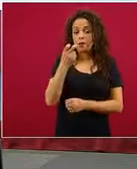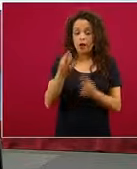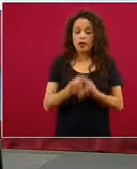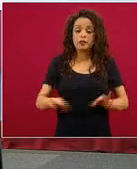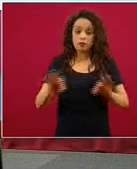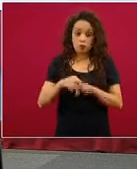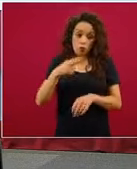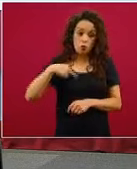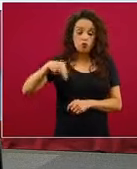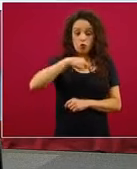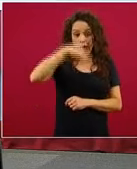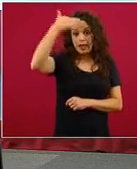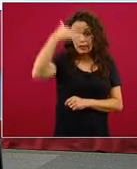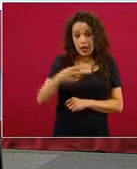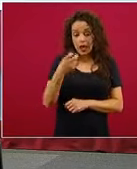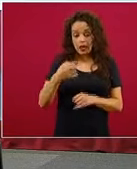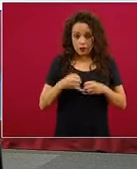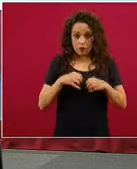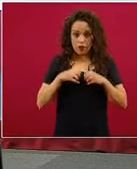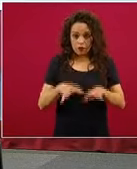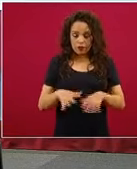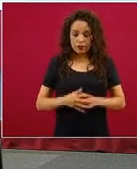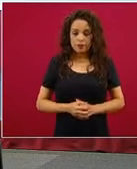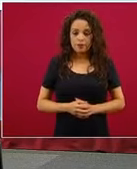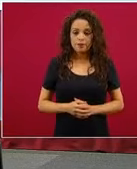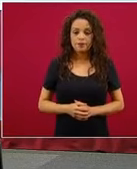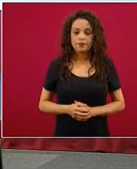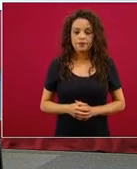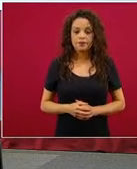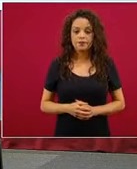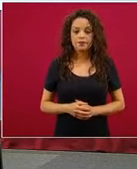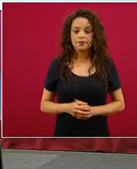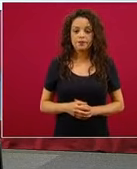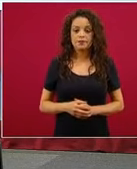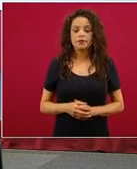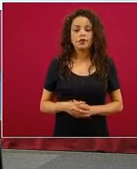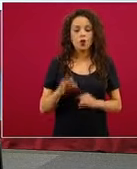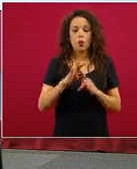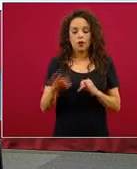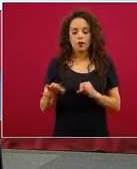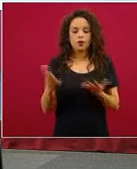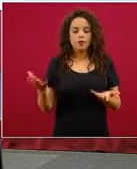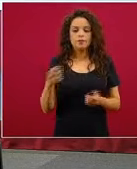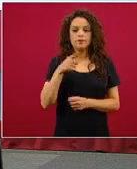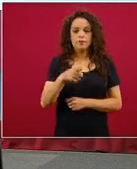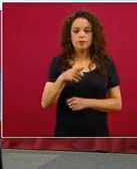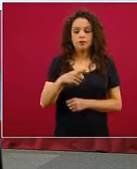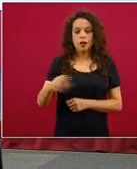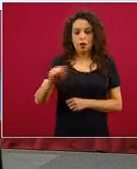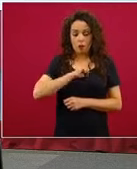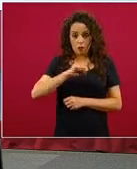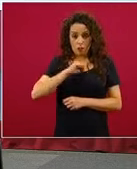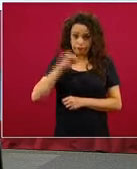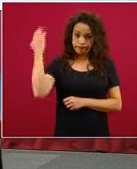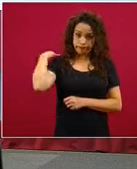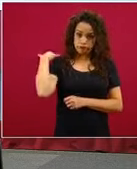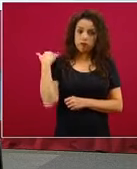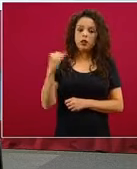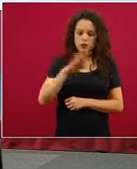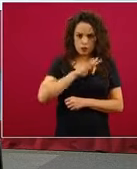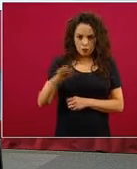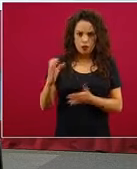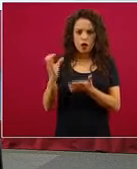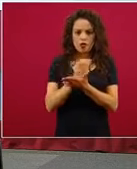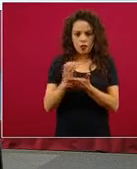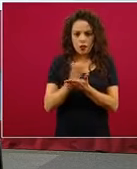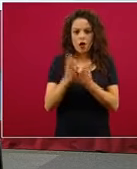¿sí? Finalmente, la tuberculosis es una enfermedad curable si se diagnostica y se